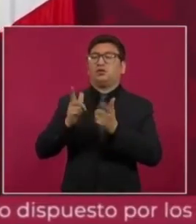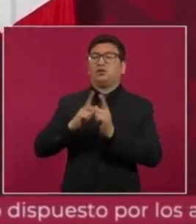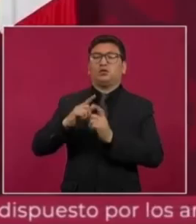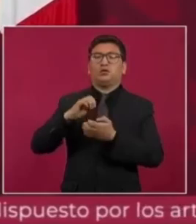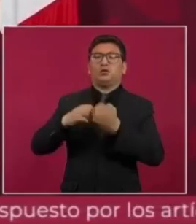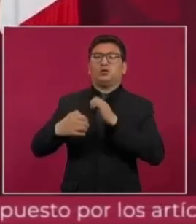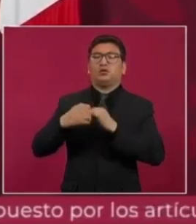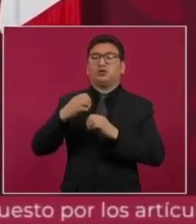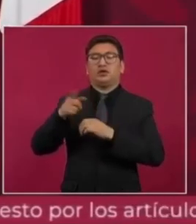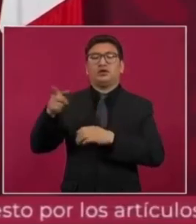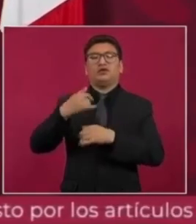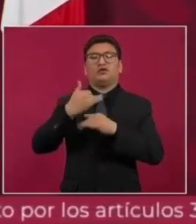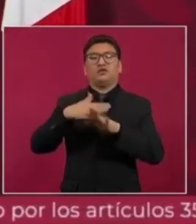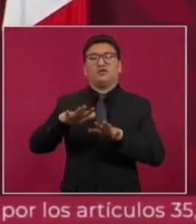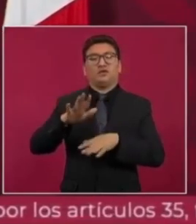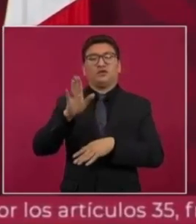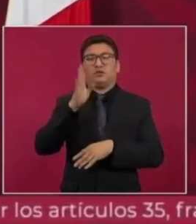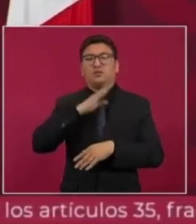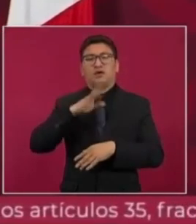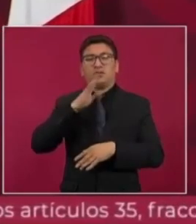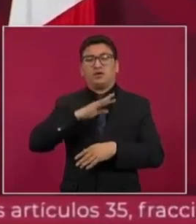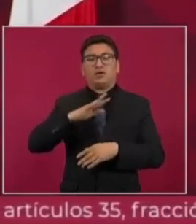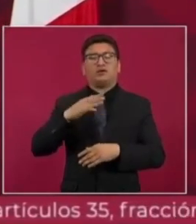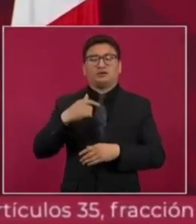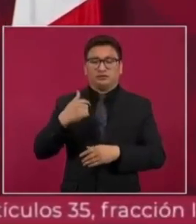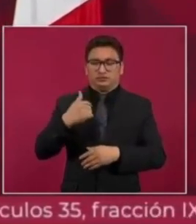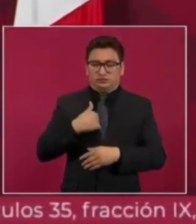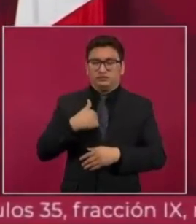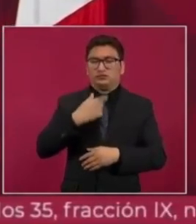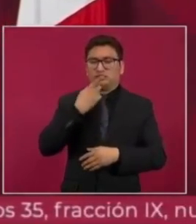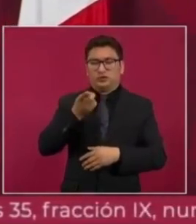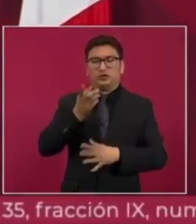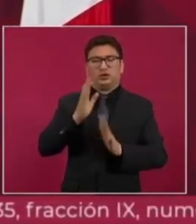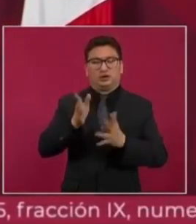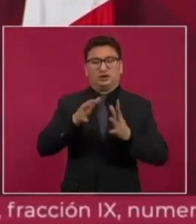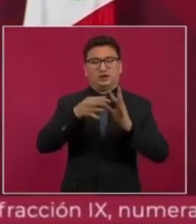han desinformado. Ya expliqué que